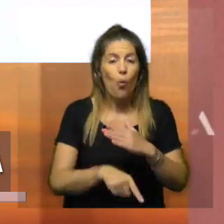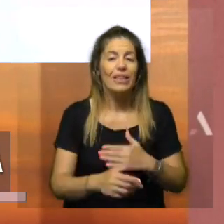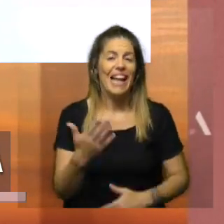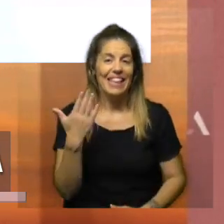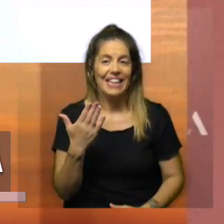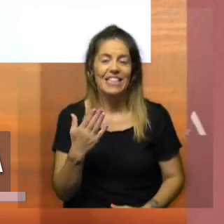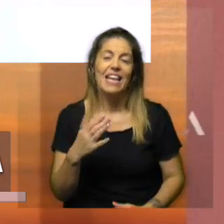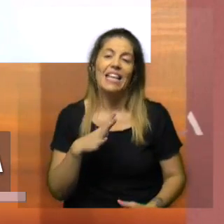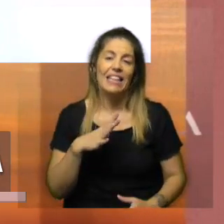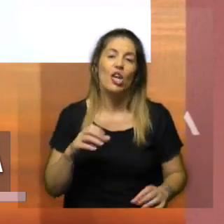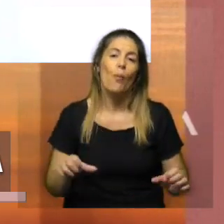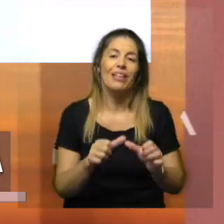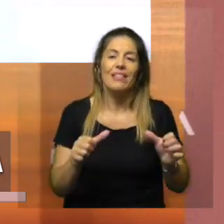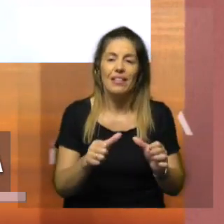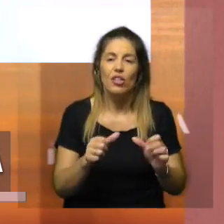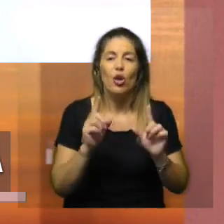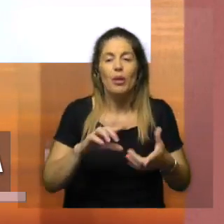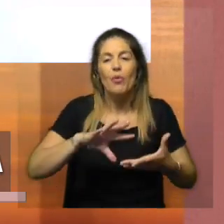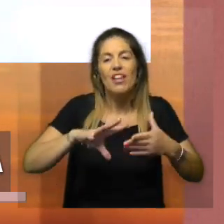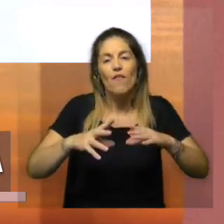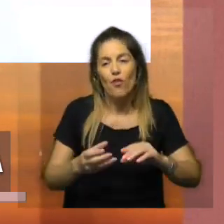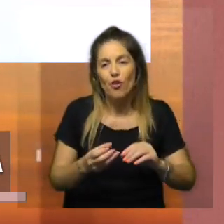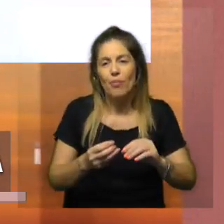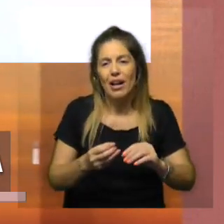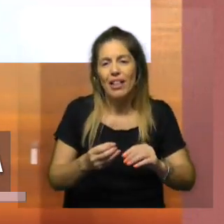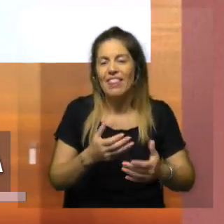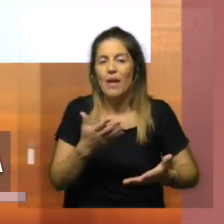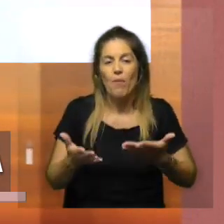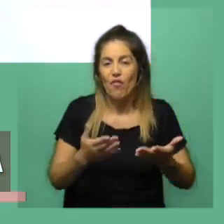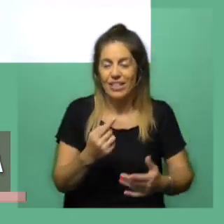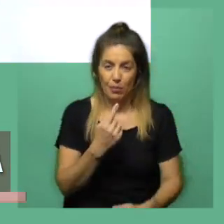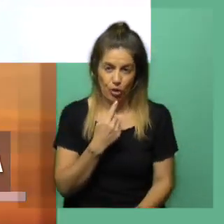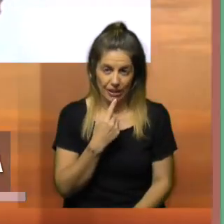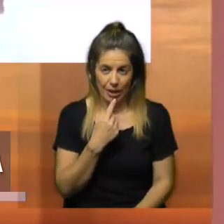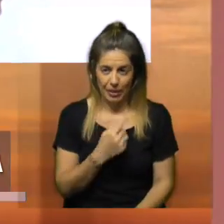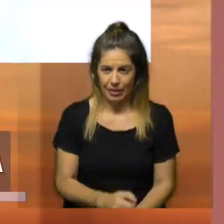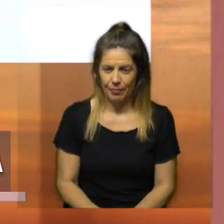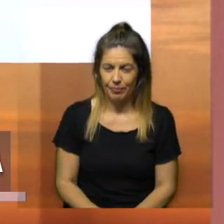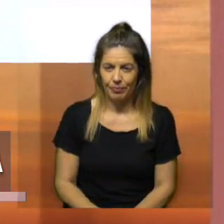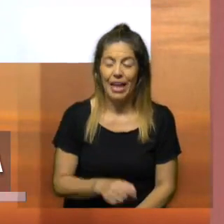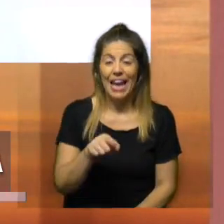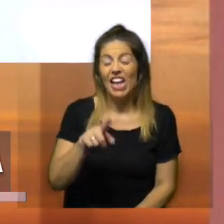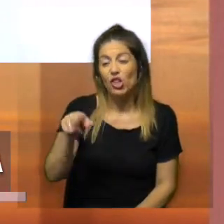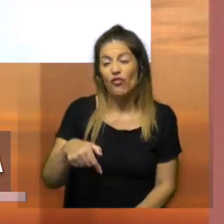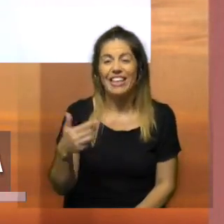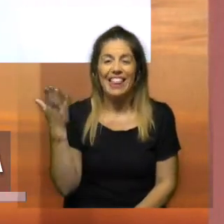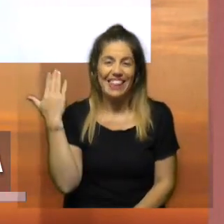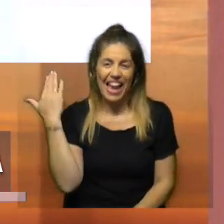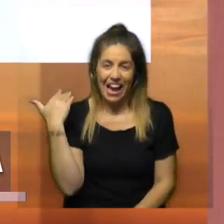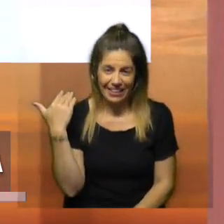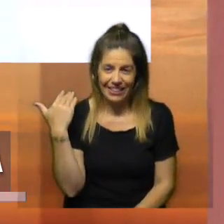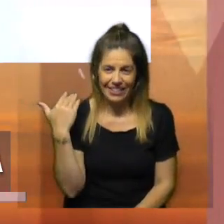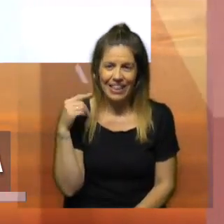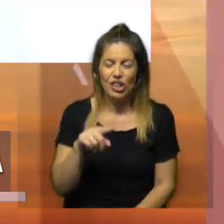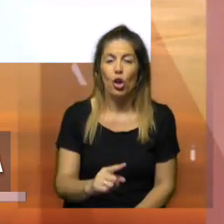parte de su forma de moverse políticamente. Uh-huh. Esto viene de antes, esto